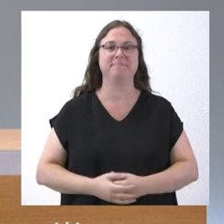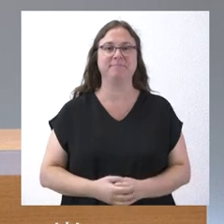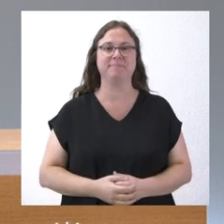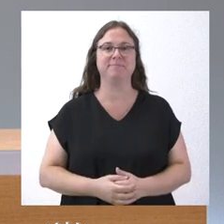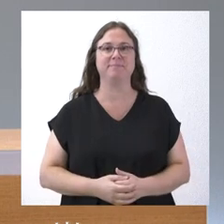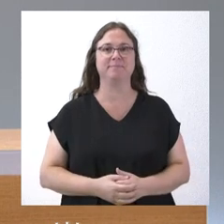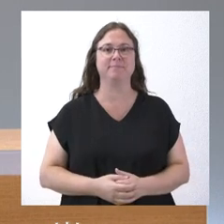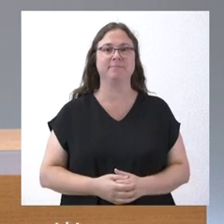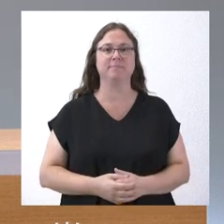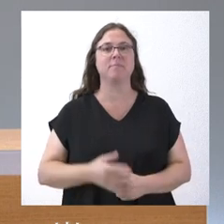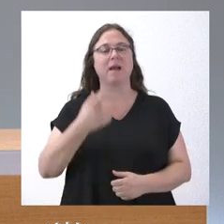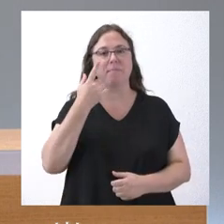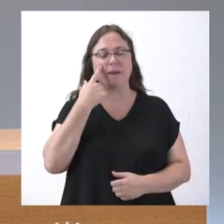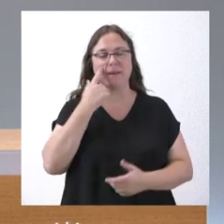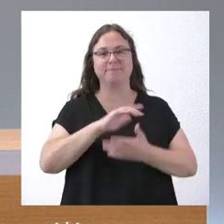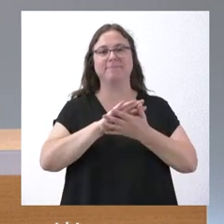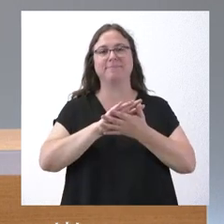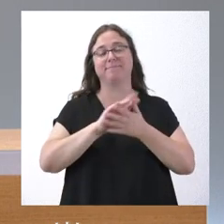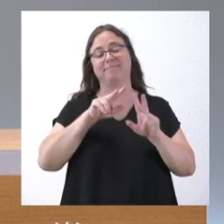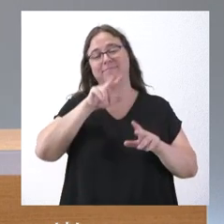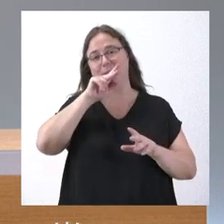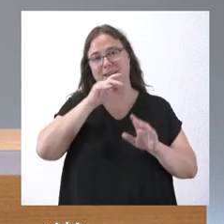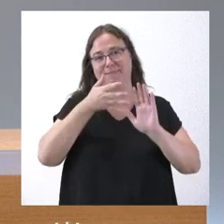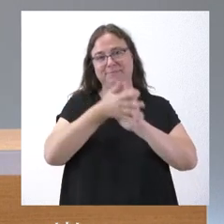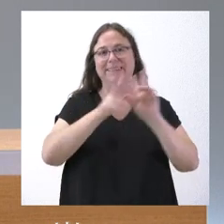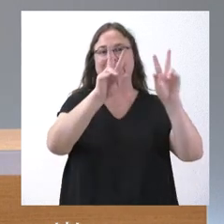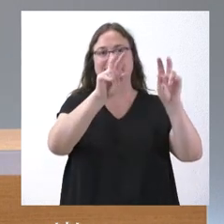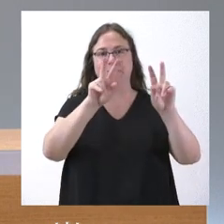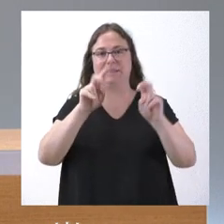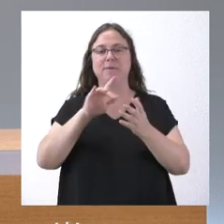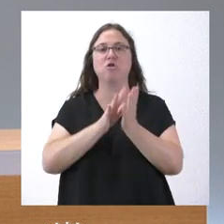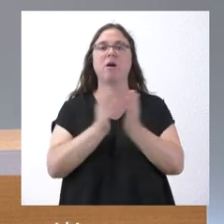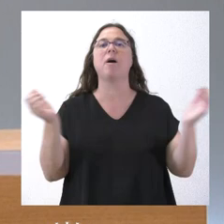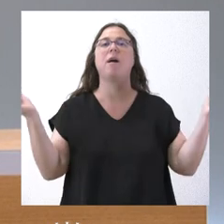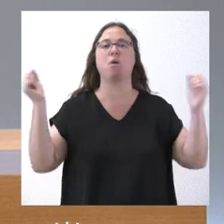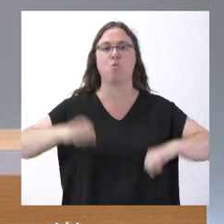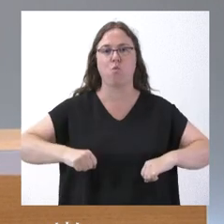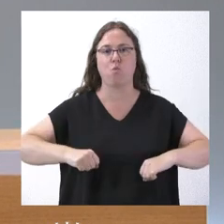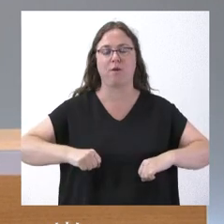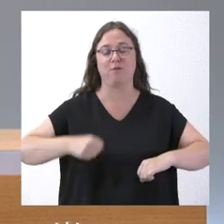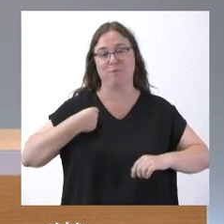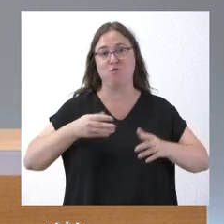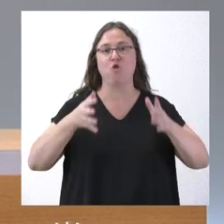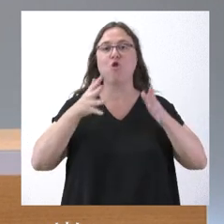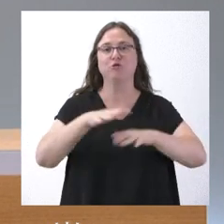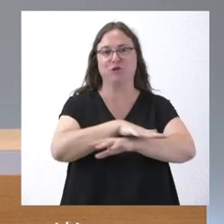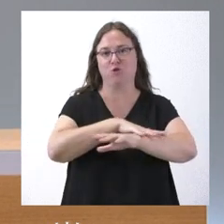a ver los temas que han sido objeto de acuerdo en la sesión del Consejo de Gobierno de